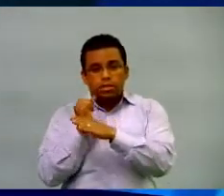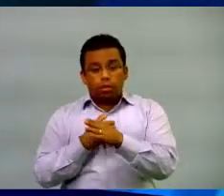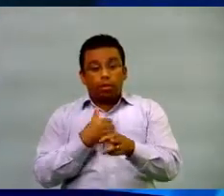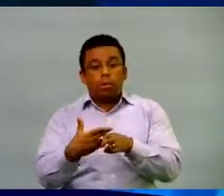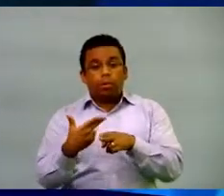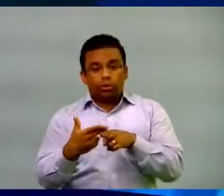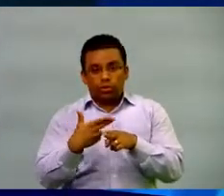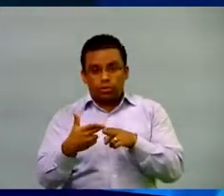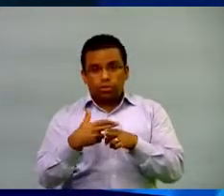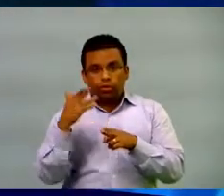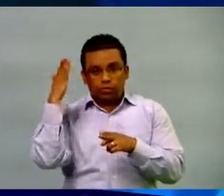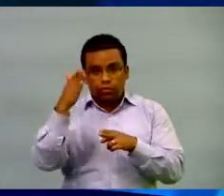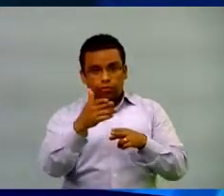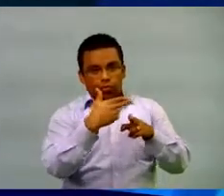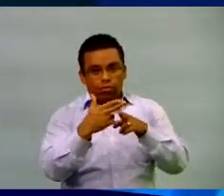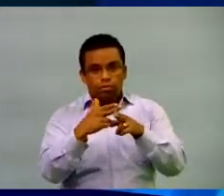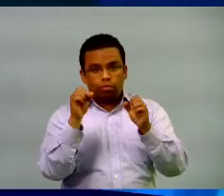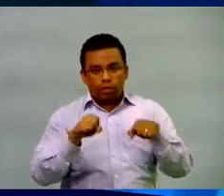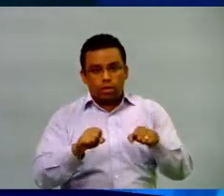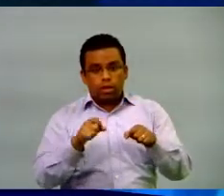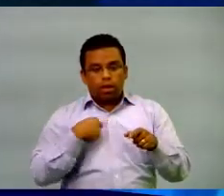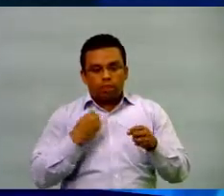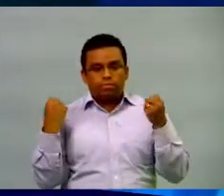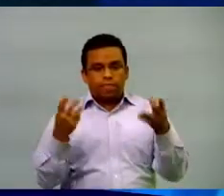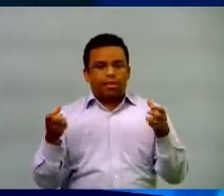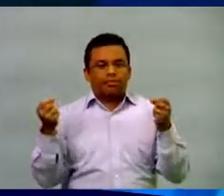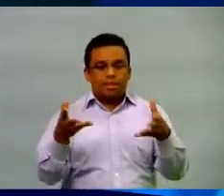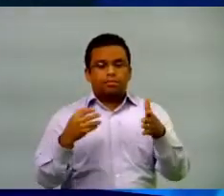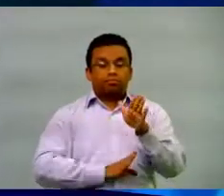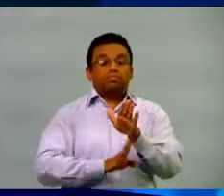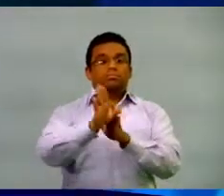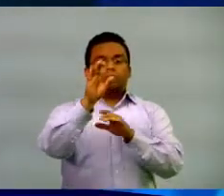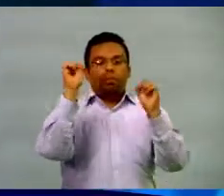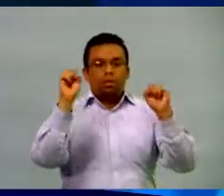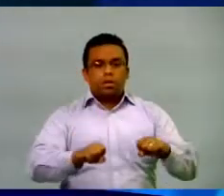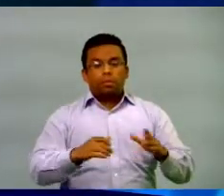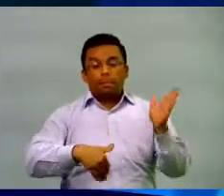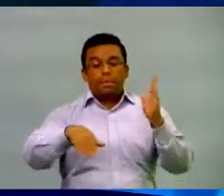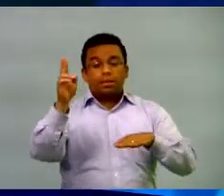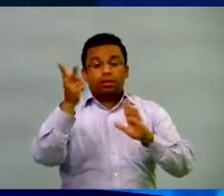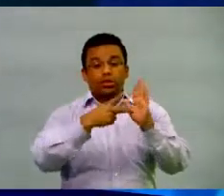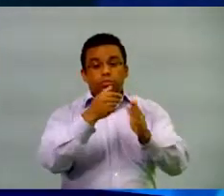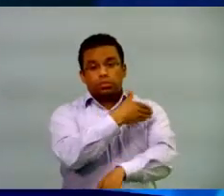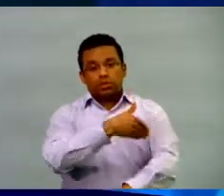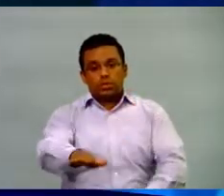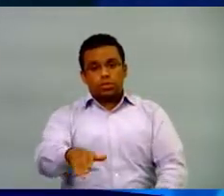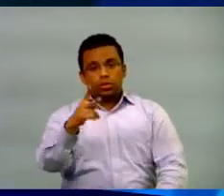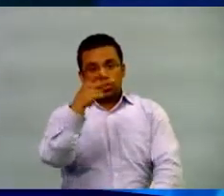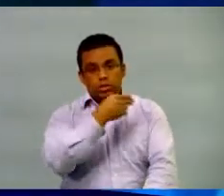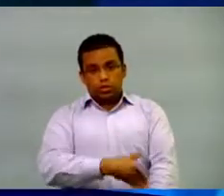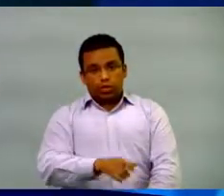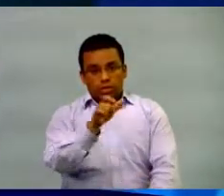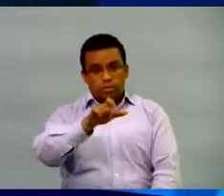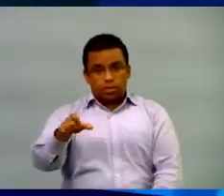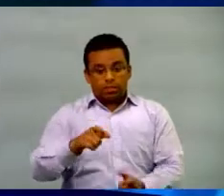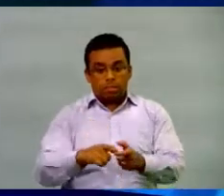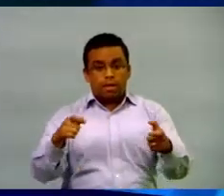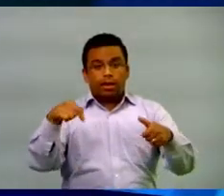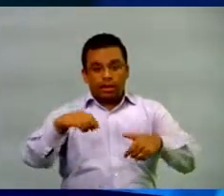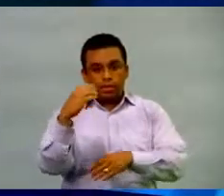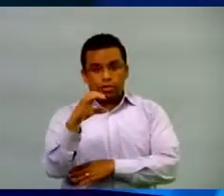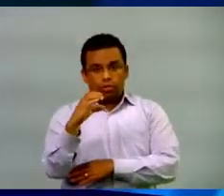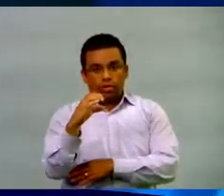plazo, llegando a beneficiar en un futuro a más de 2 millones de personas en Colombia, incrementando sus capacidades